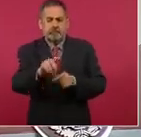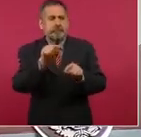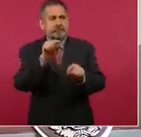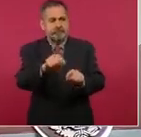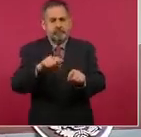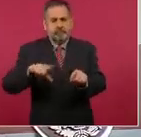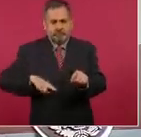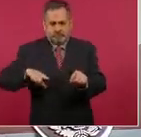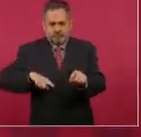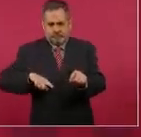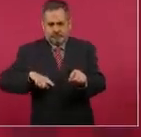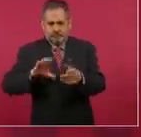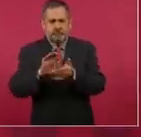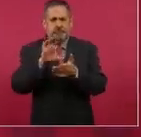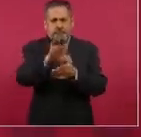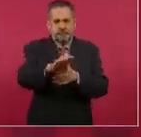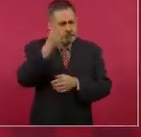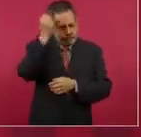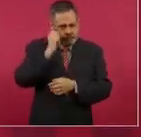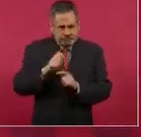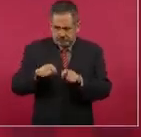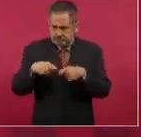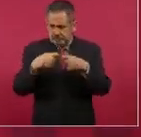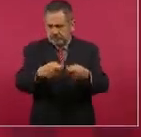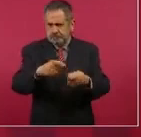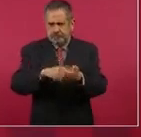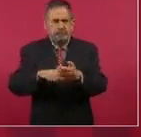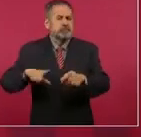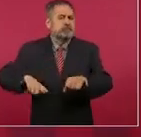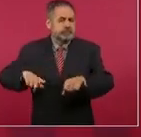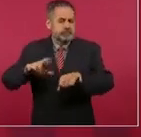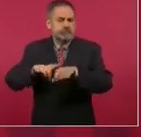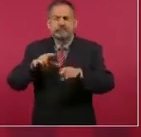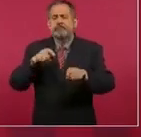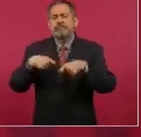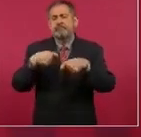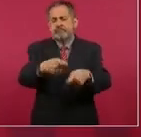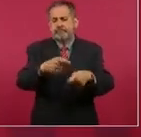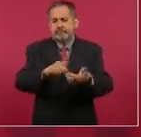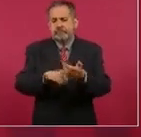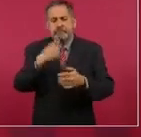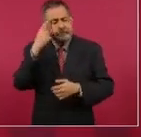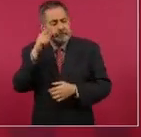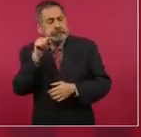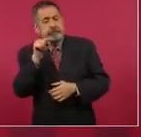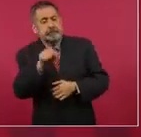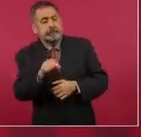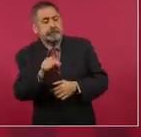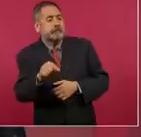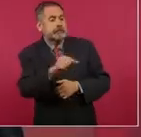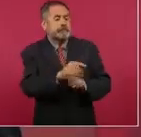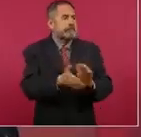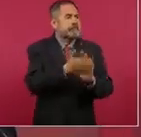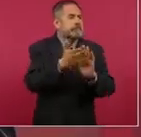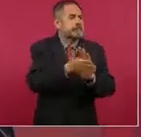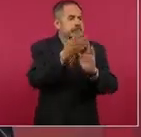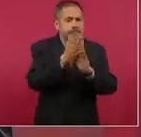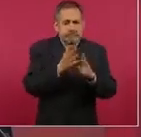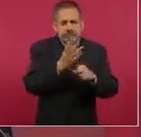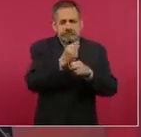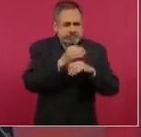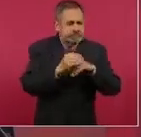Estado de Sinaloa, al gobierno del Estado, con el propósito de que se